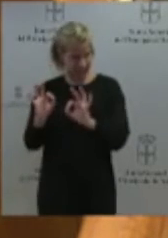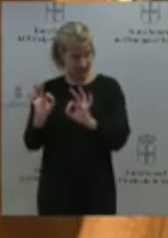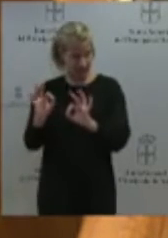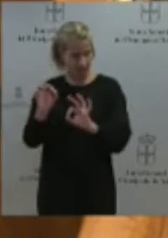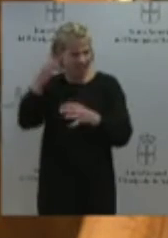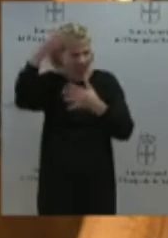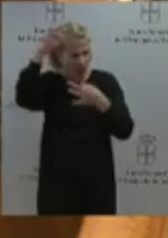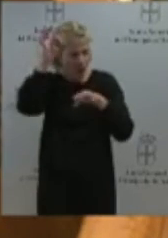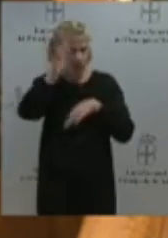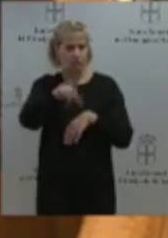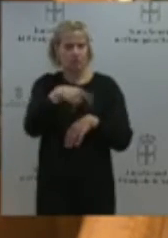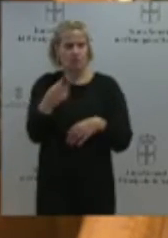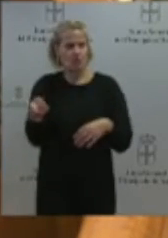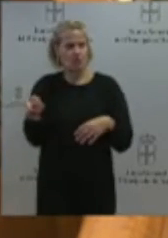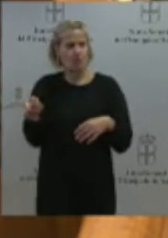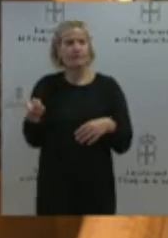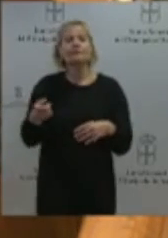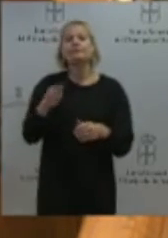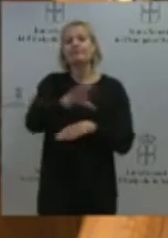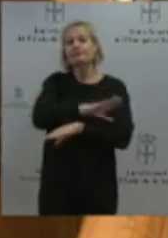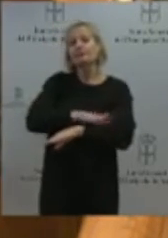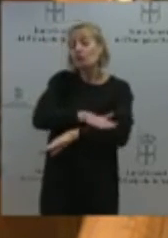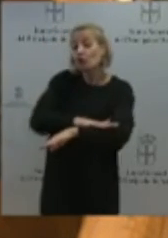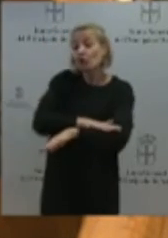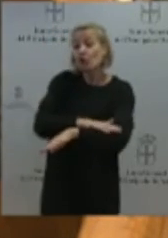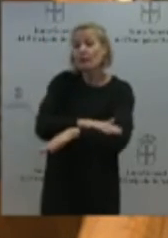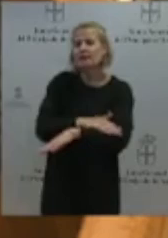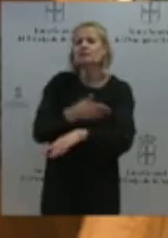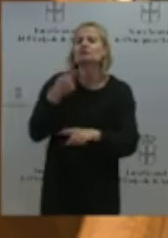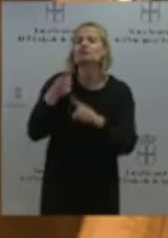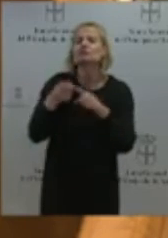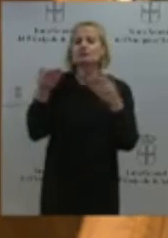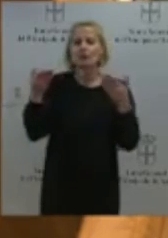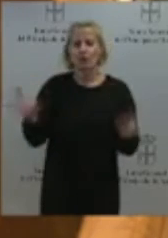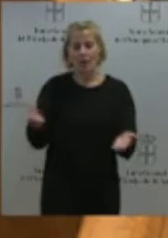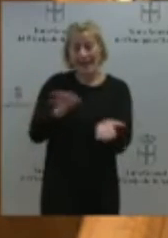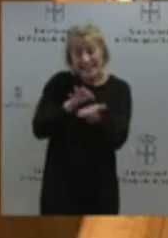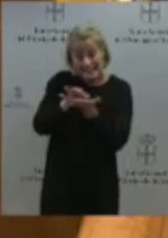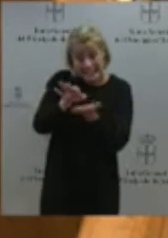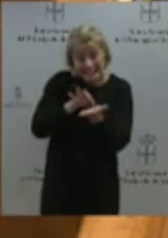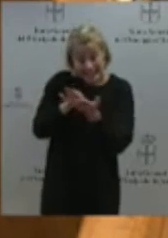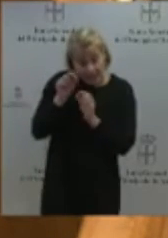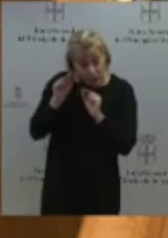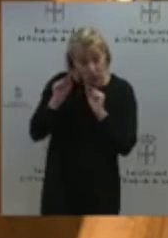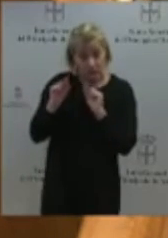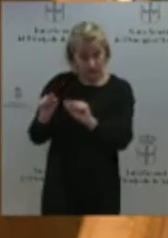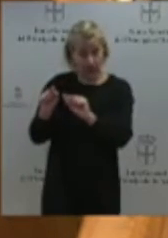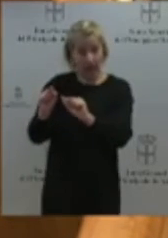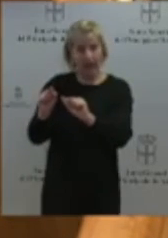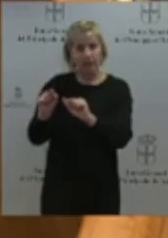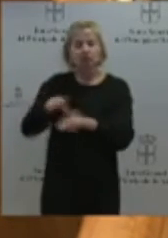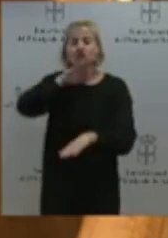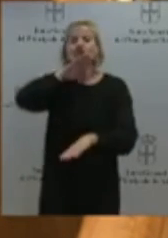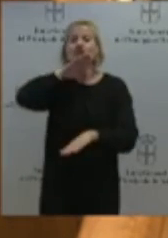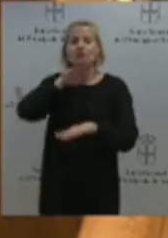gobiernos están para coordinar que esos servicios cumplan con los estándares y con lo que demandan los ciudadanos. Pero, hombre, decir ahora o negar